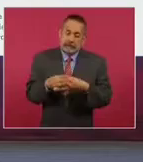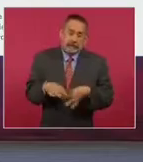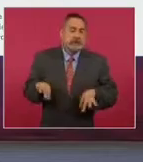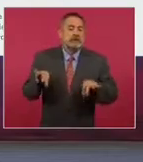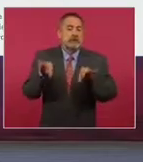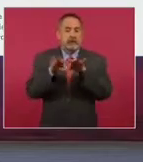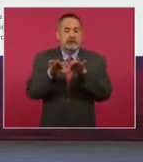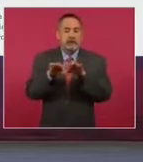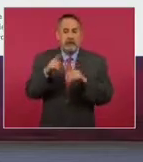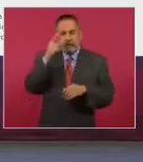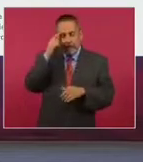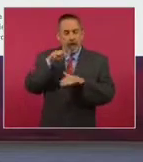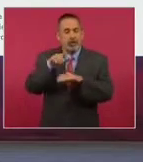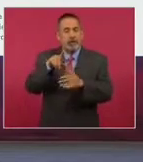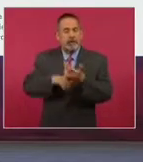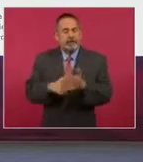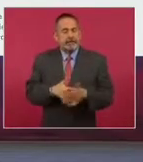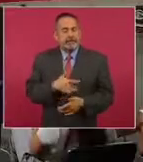fundamentalmente humanitario